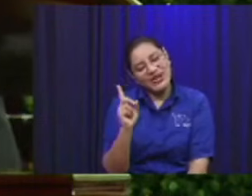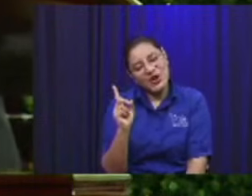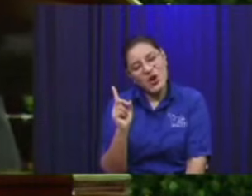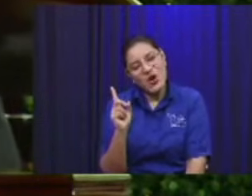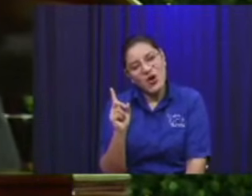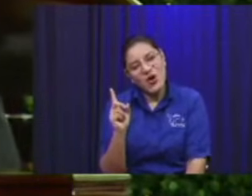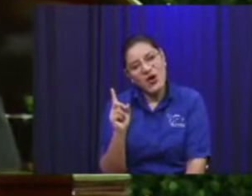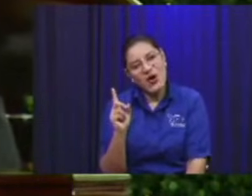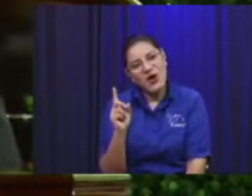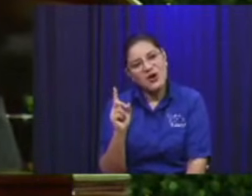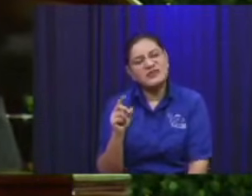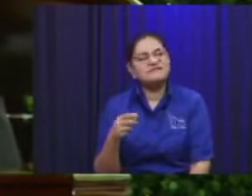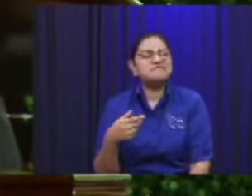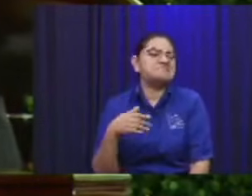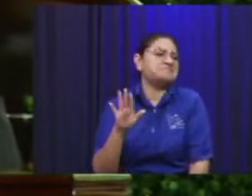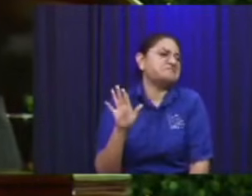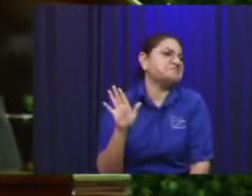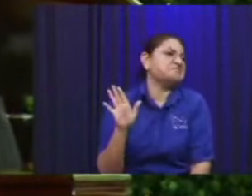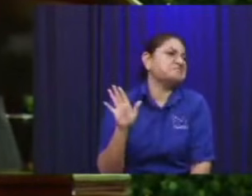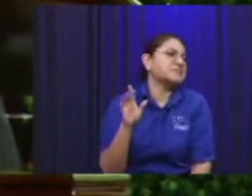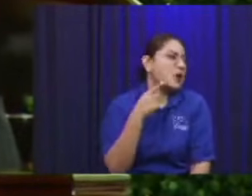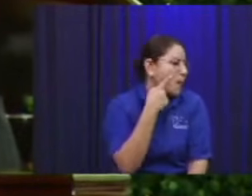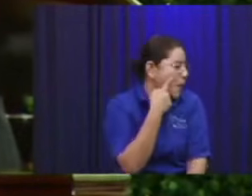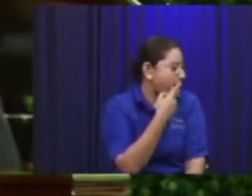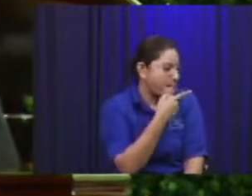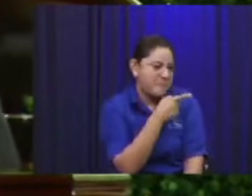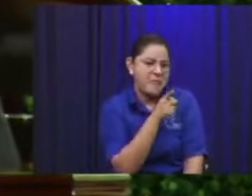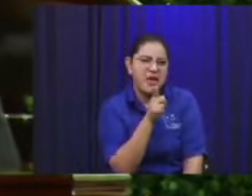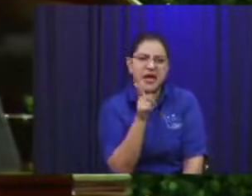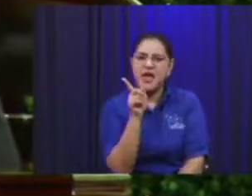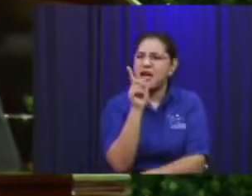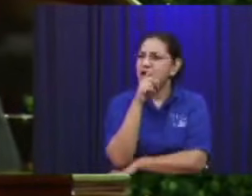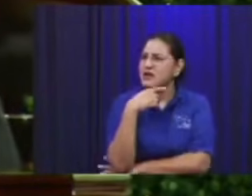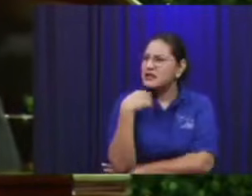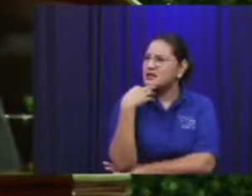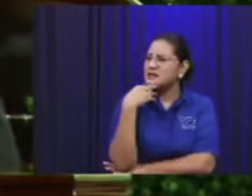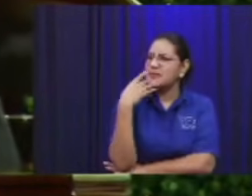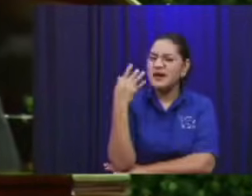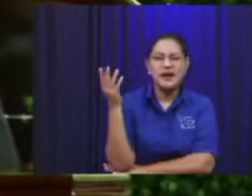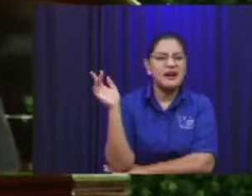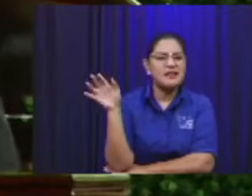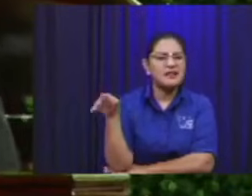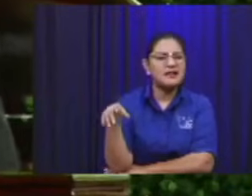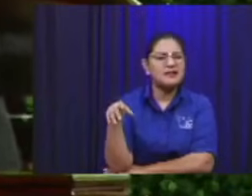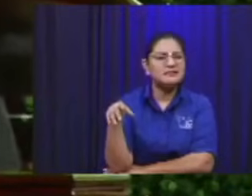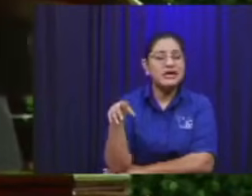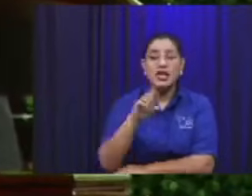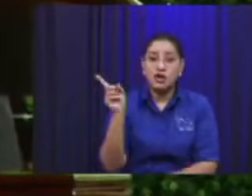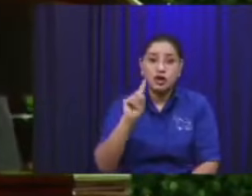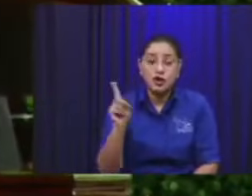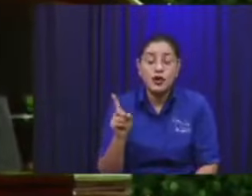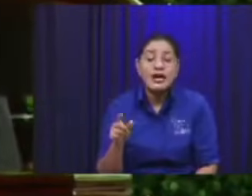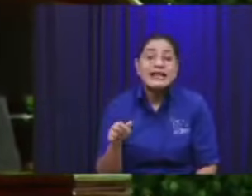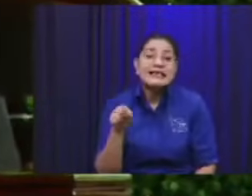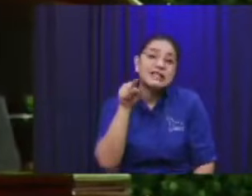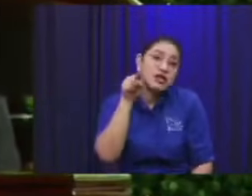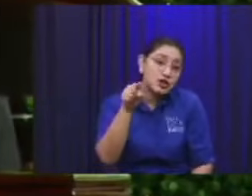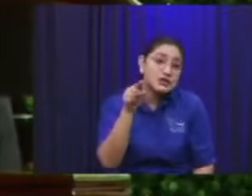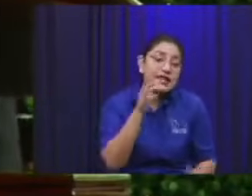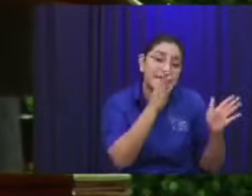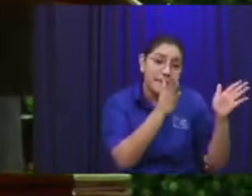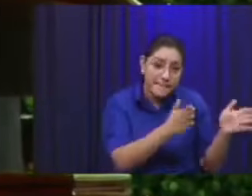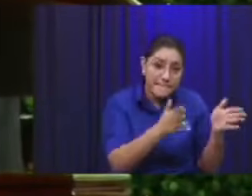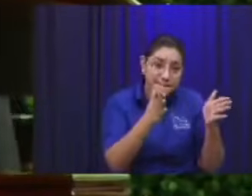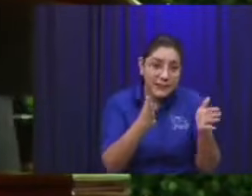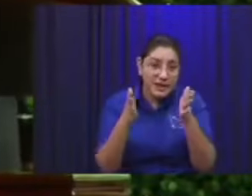simple y sencillamente sea pues un espectador como no sé cómo le podríamos llamar pero todo